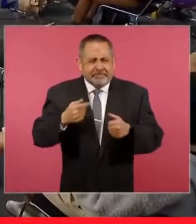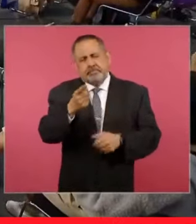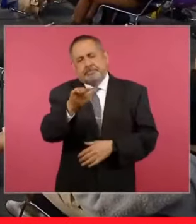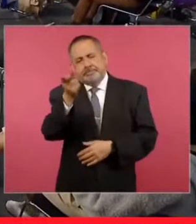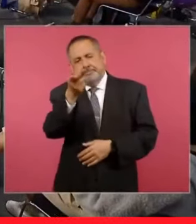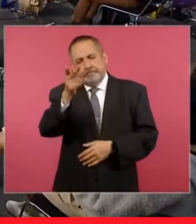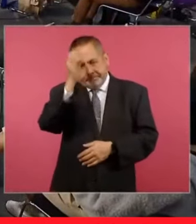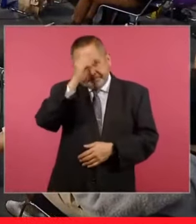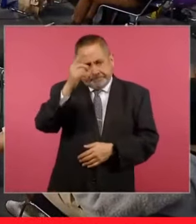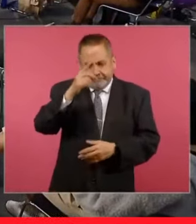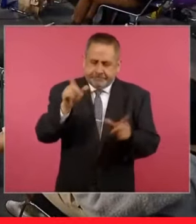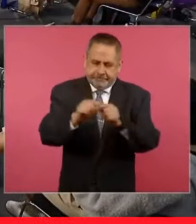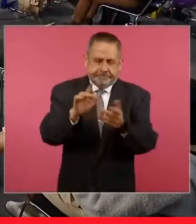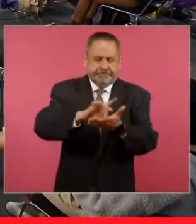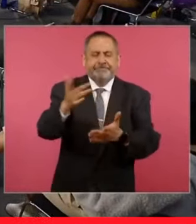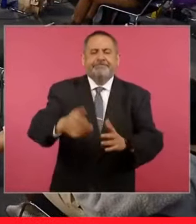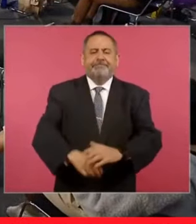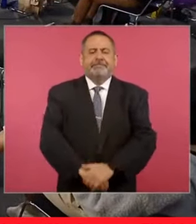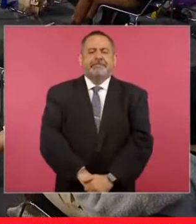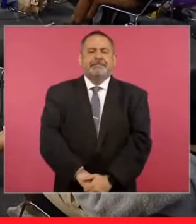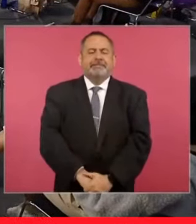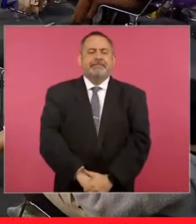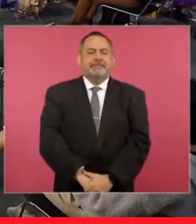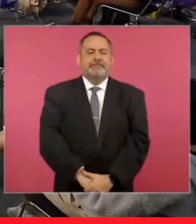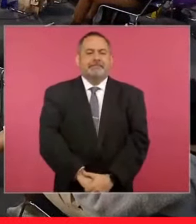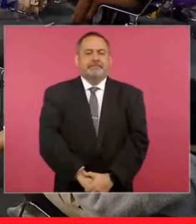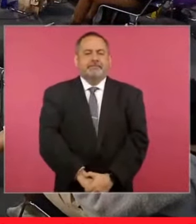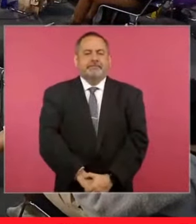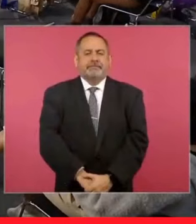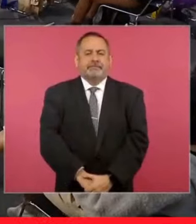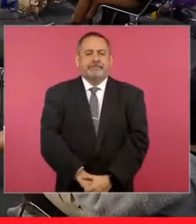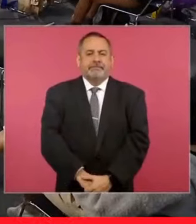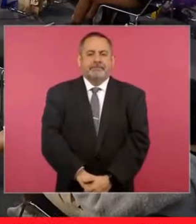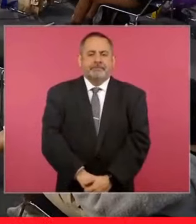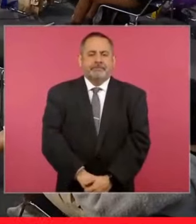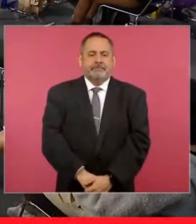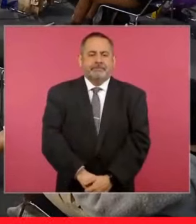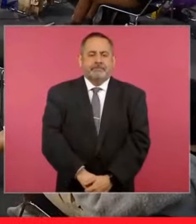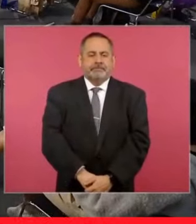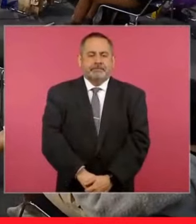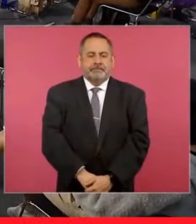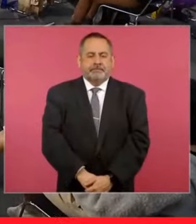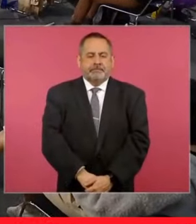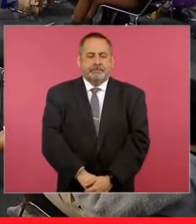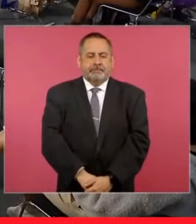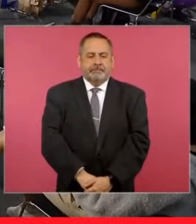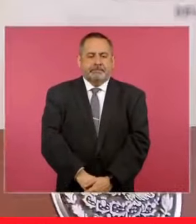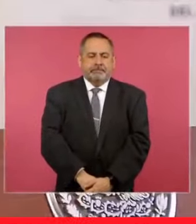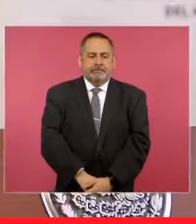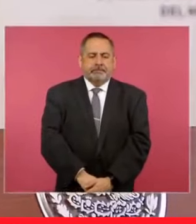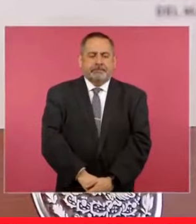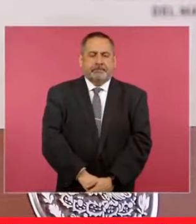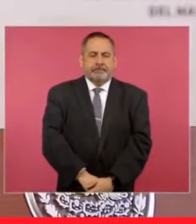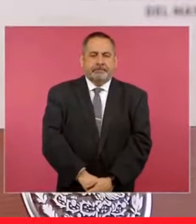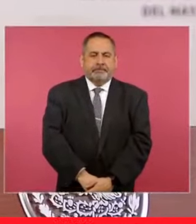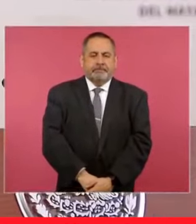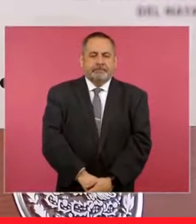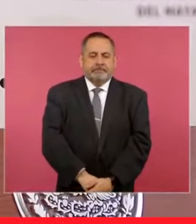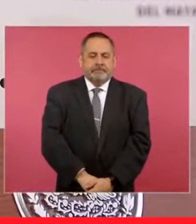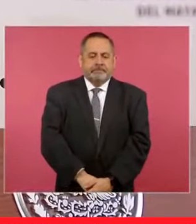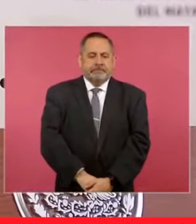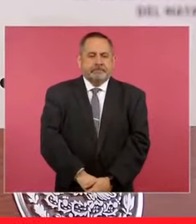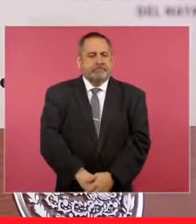fácilmente Gracias presidente pues es muy eh